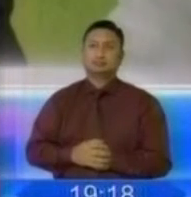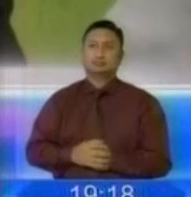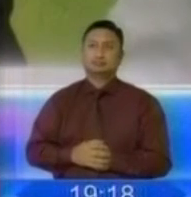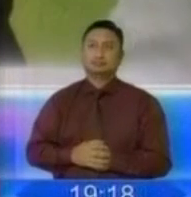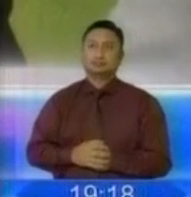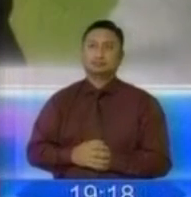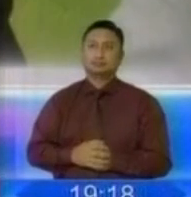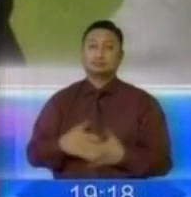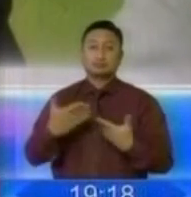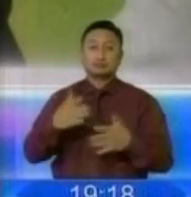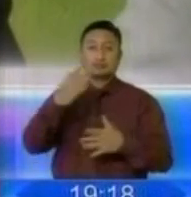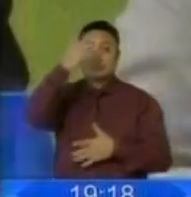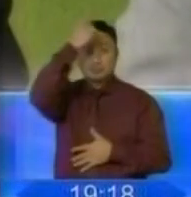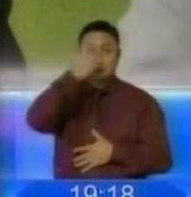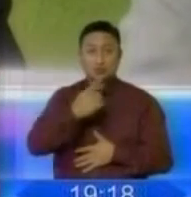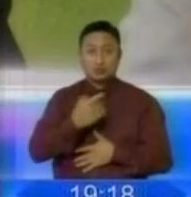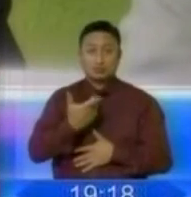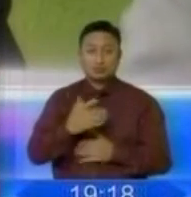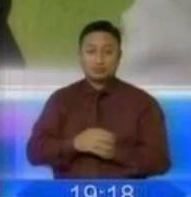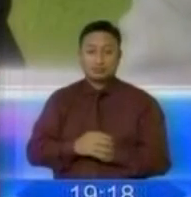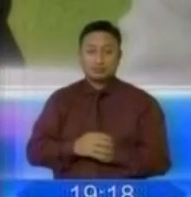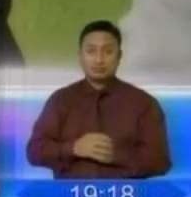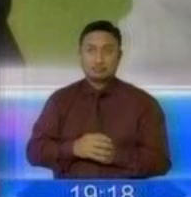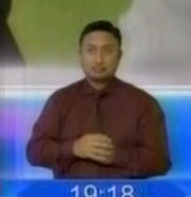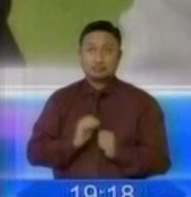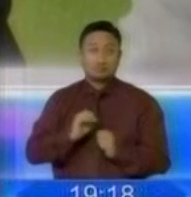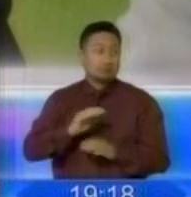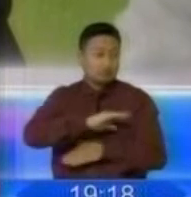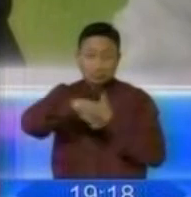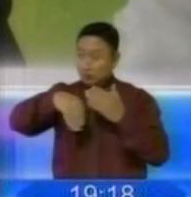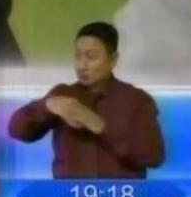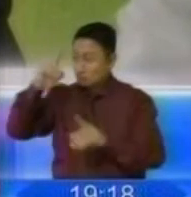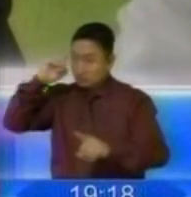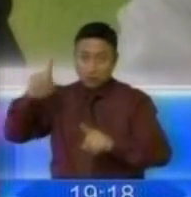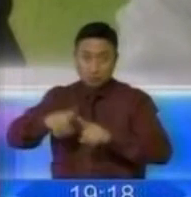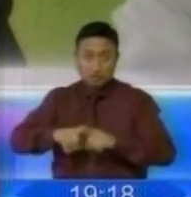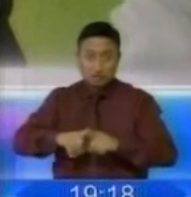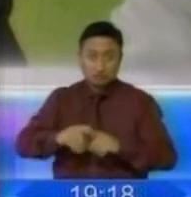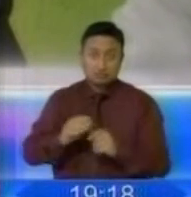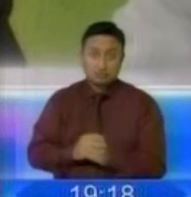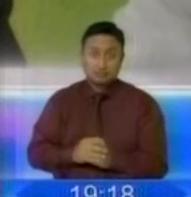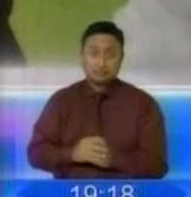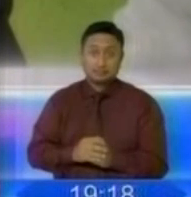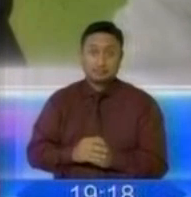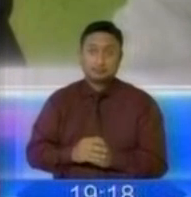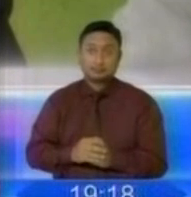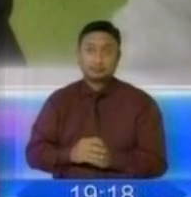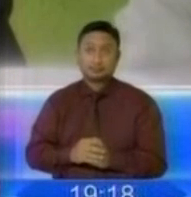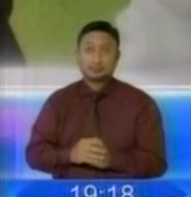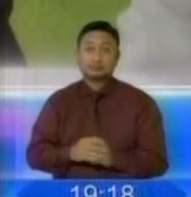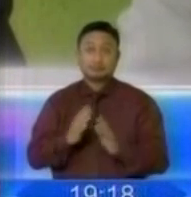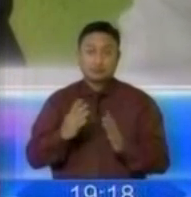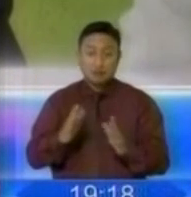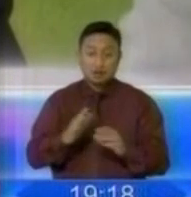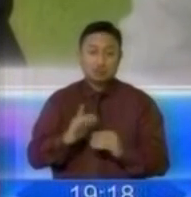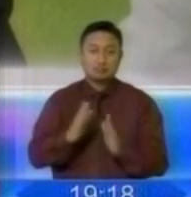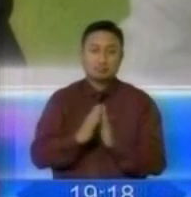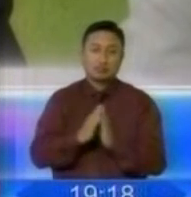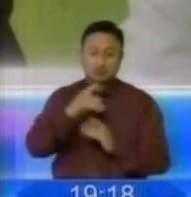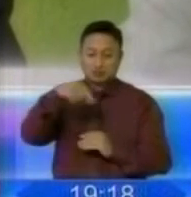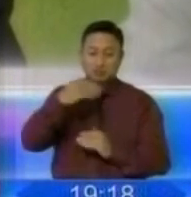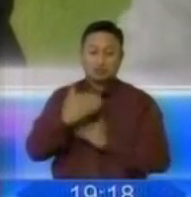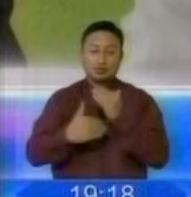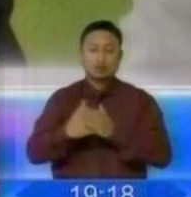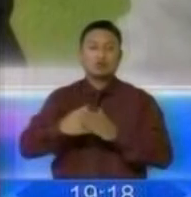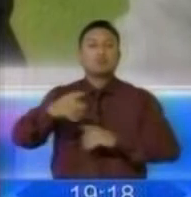llegado a la resolución de manera prácticamente unánime con una abstención de que se declare el proceso